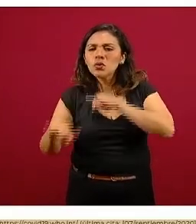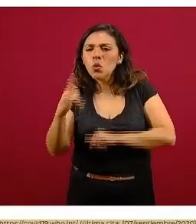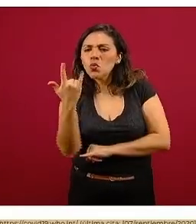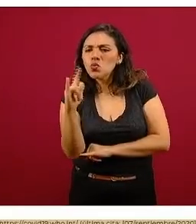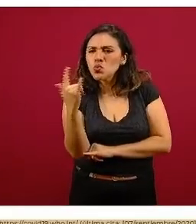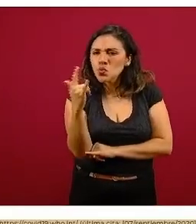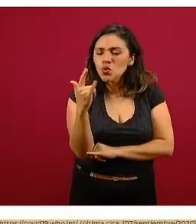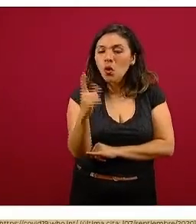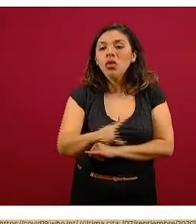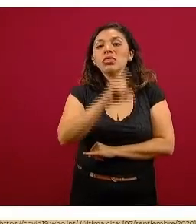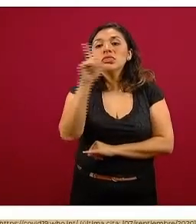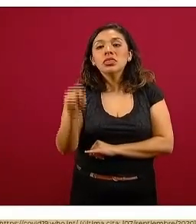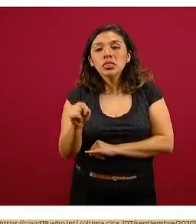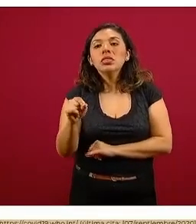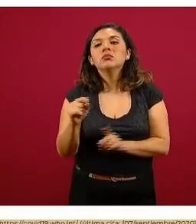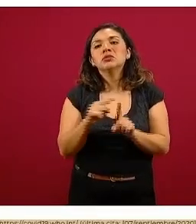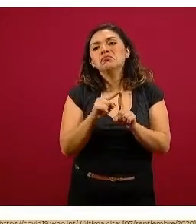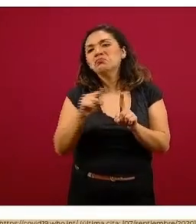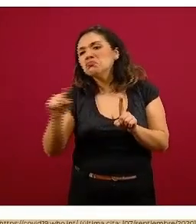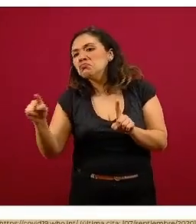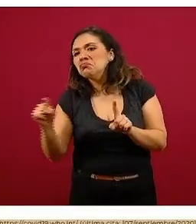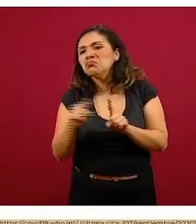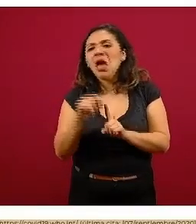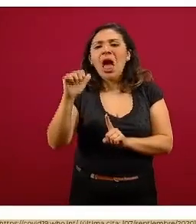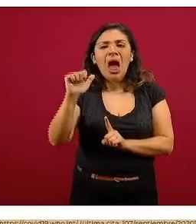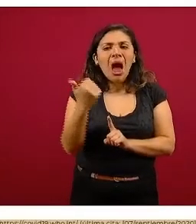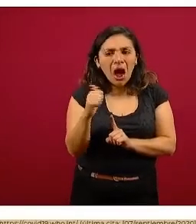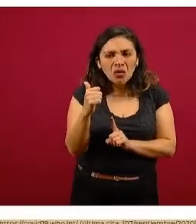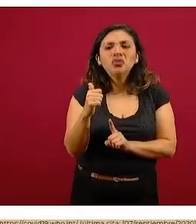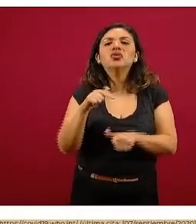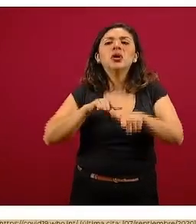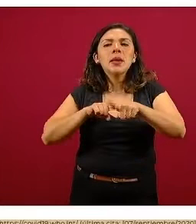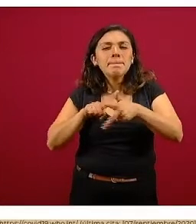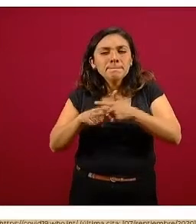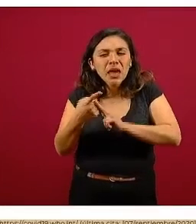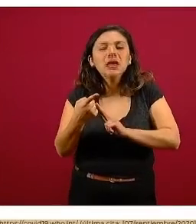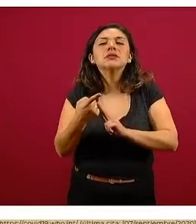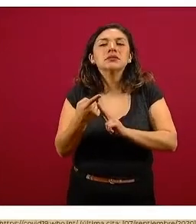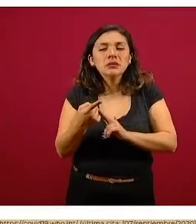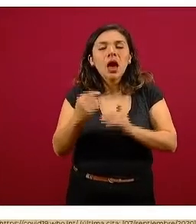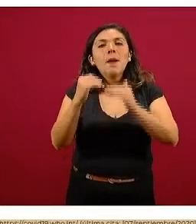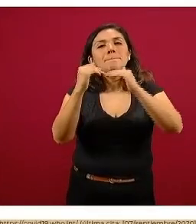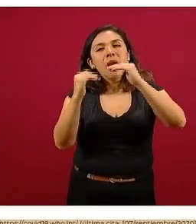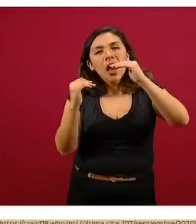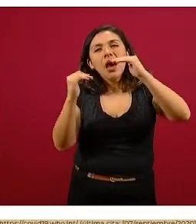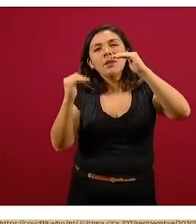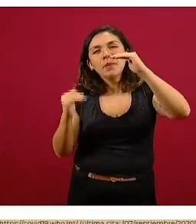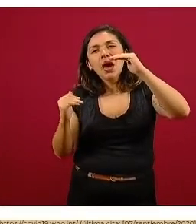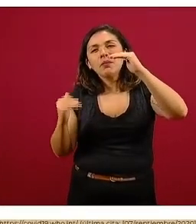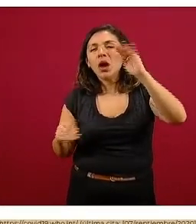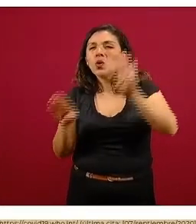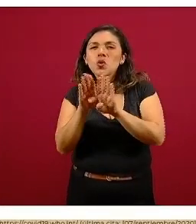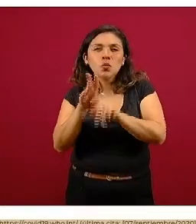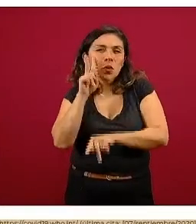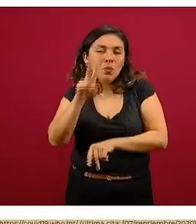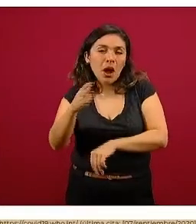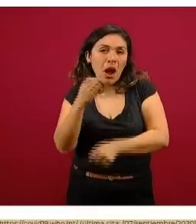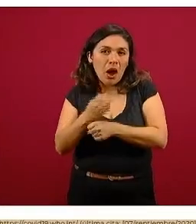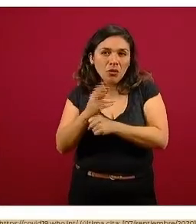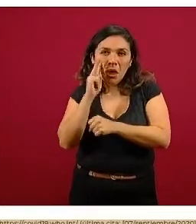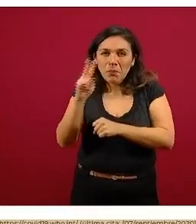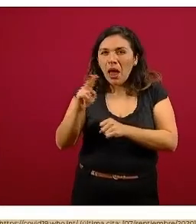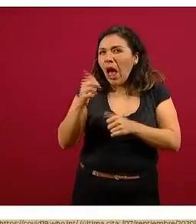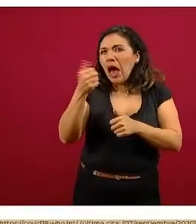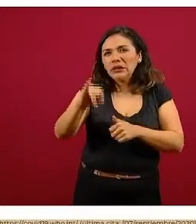julio, y luego ya durante todo el mes de agosto iniciando este descenso que habíamos visto o que estamos viendo en las